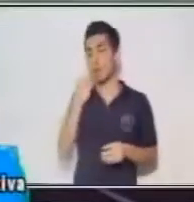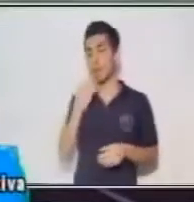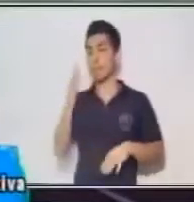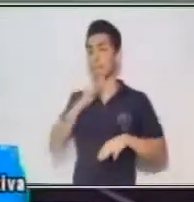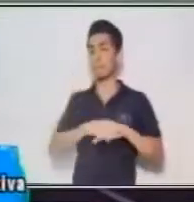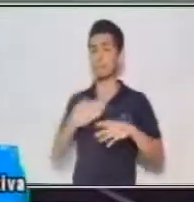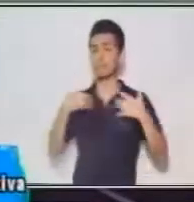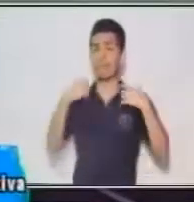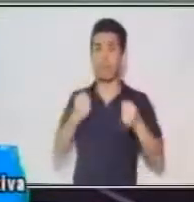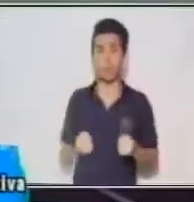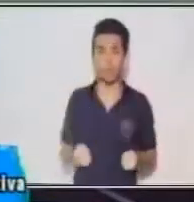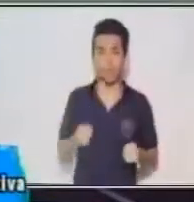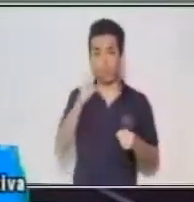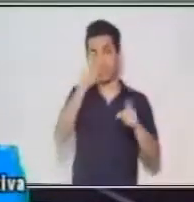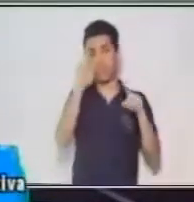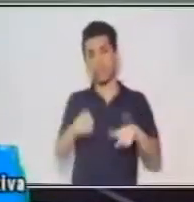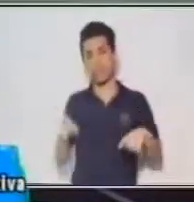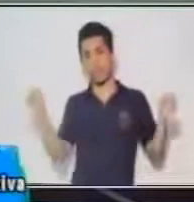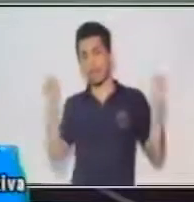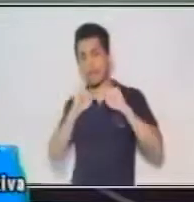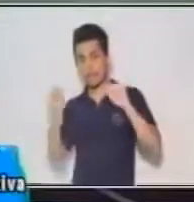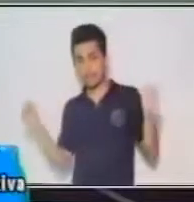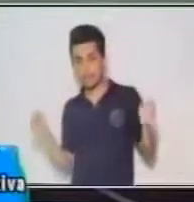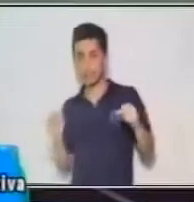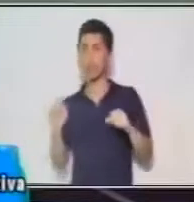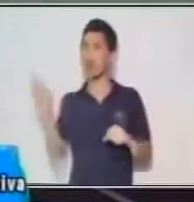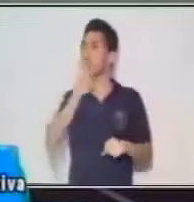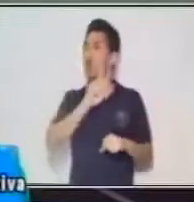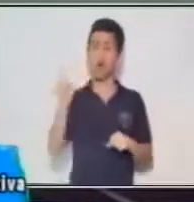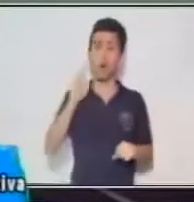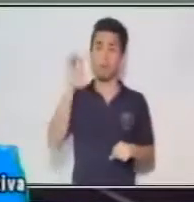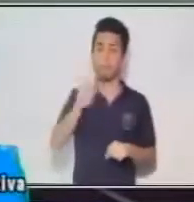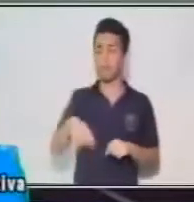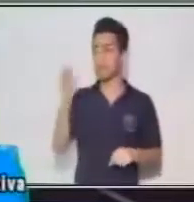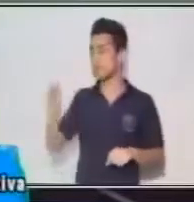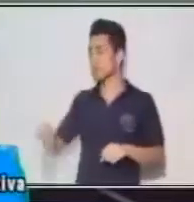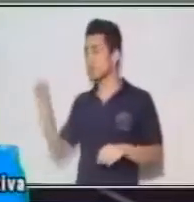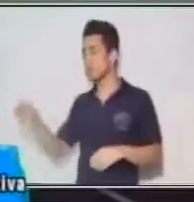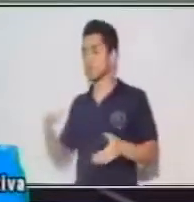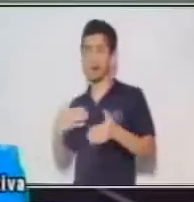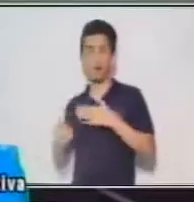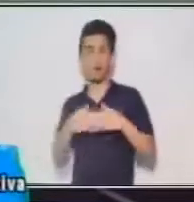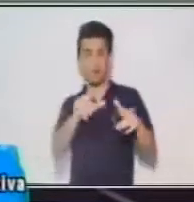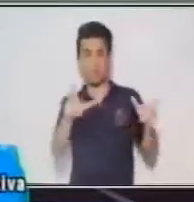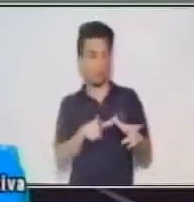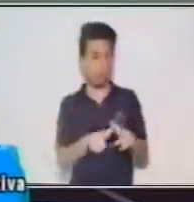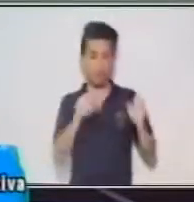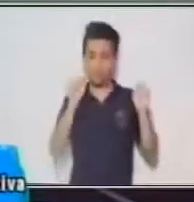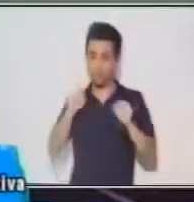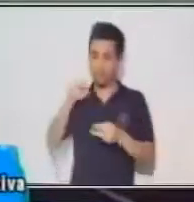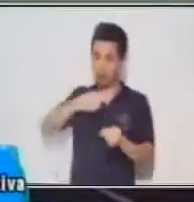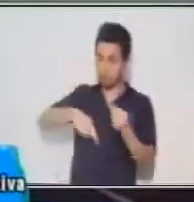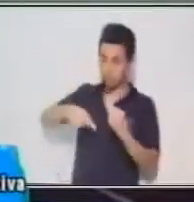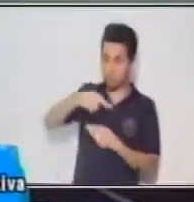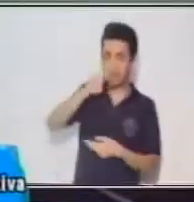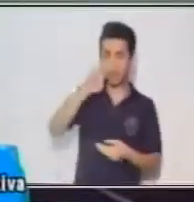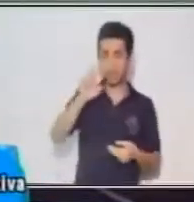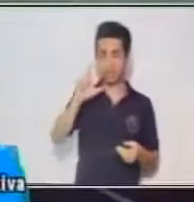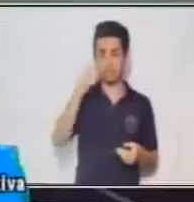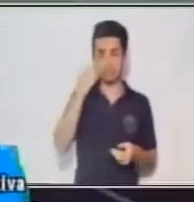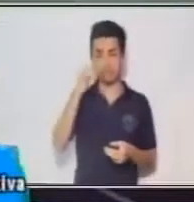hagamos ejercicio, que no tiremos la basura en cualquier lugar, que reciclemos o en ocasiones